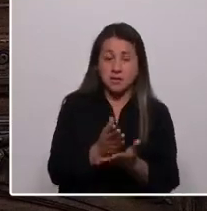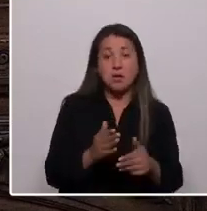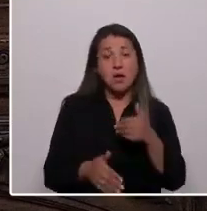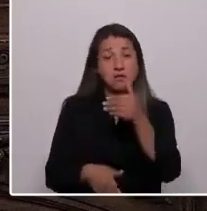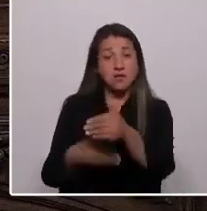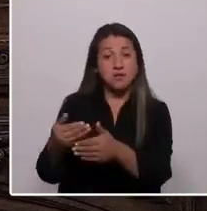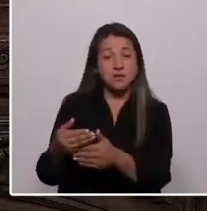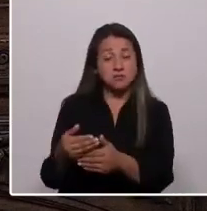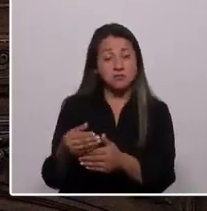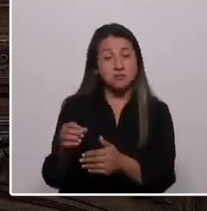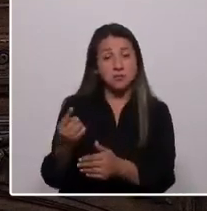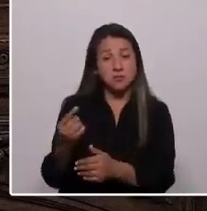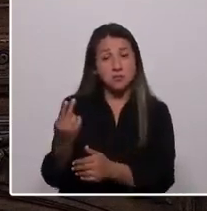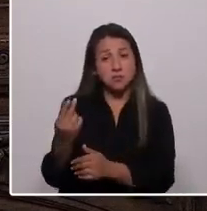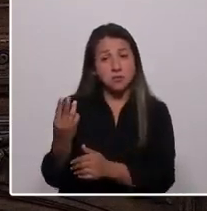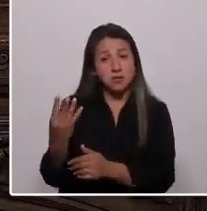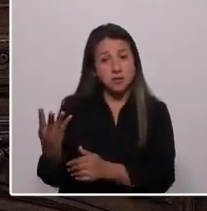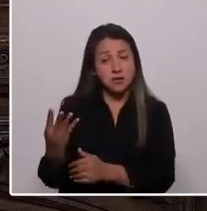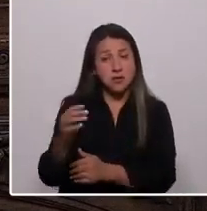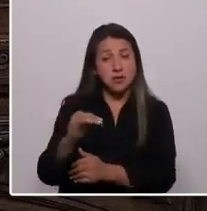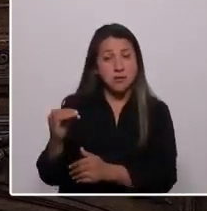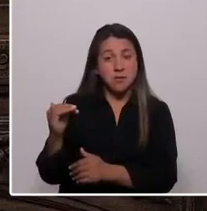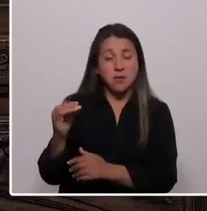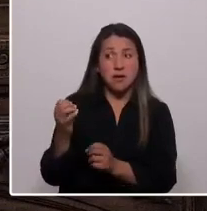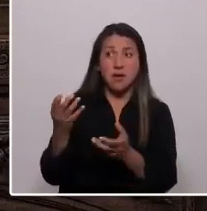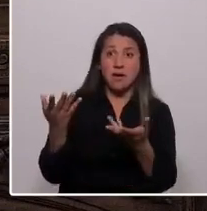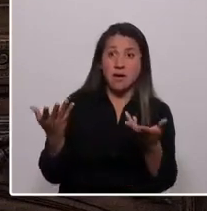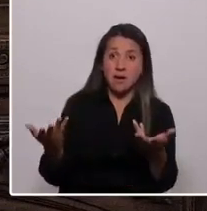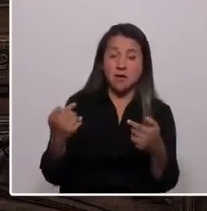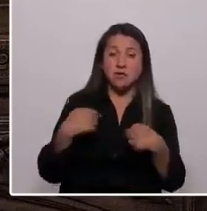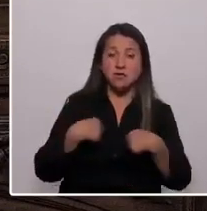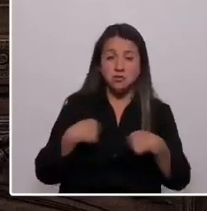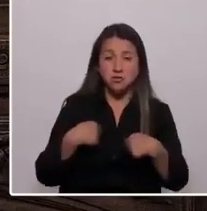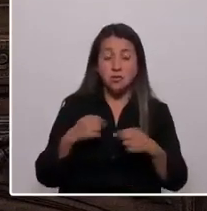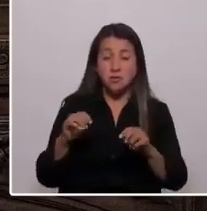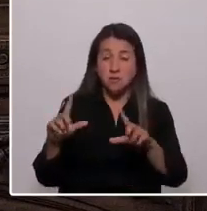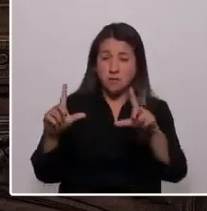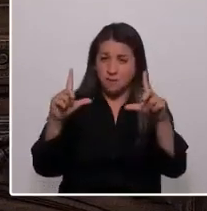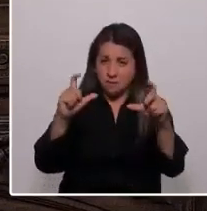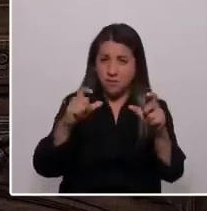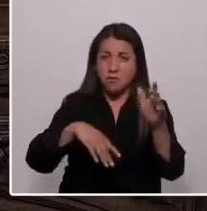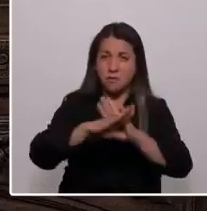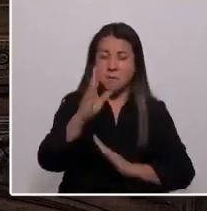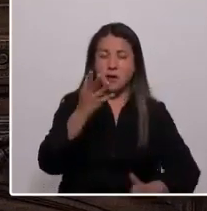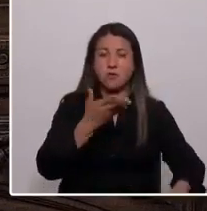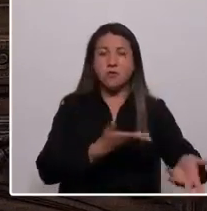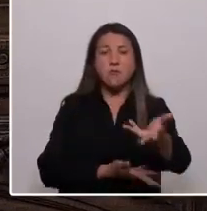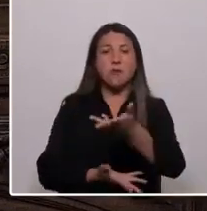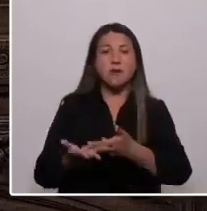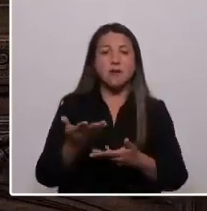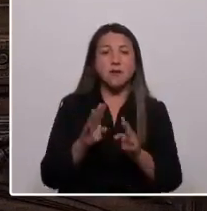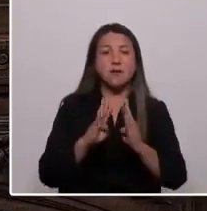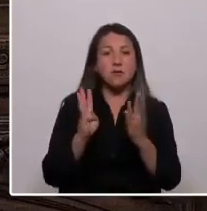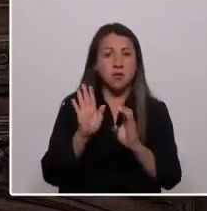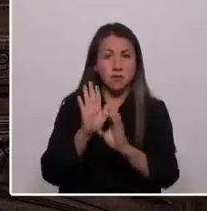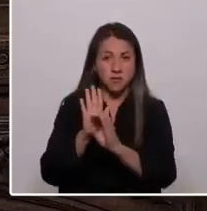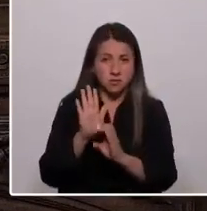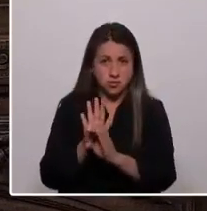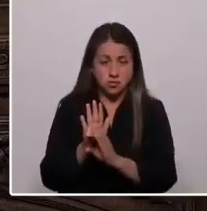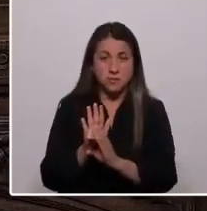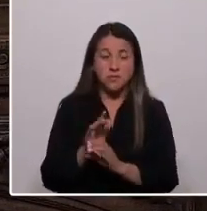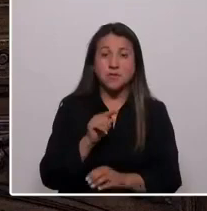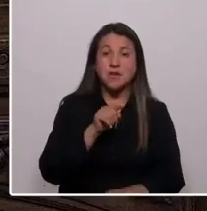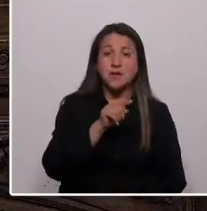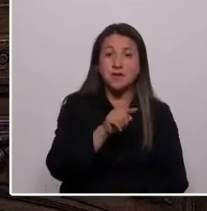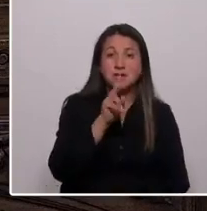repente la luz iluminó la escena me tocó sacar una de las fotos más compartidas de la instalación de la convención constitucional aquella donde se